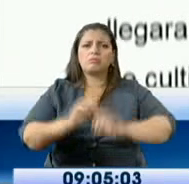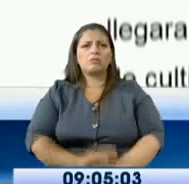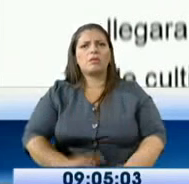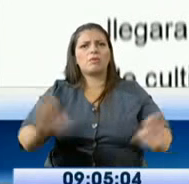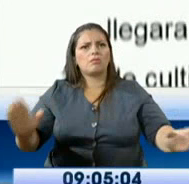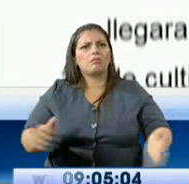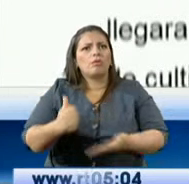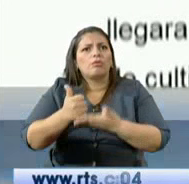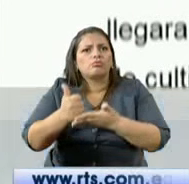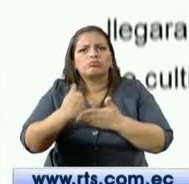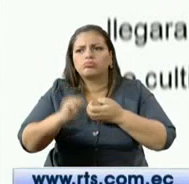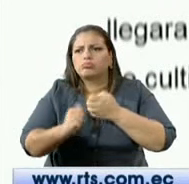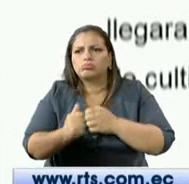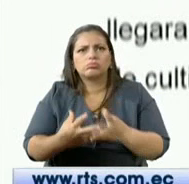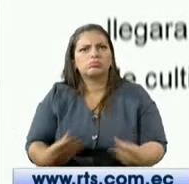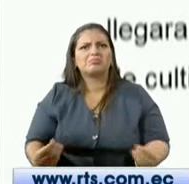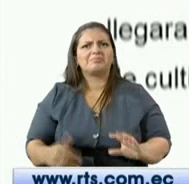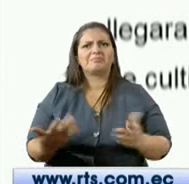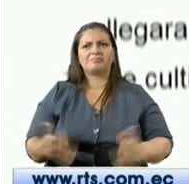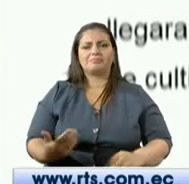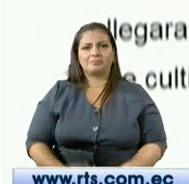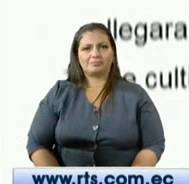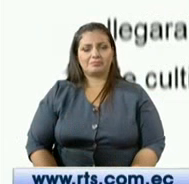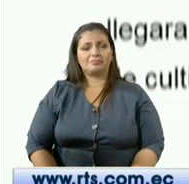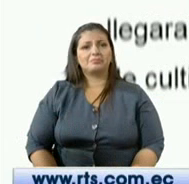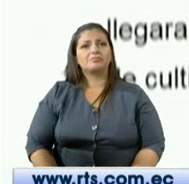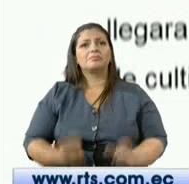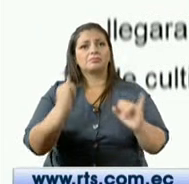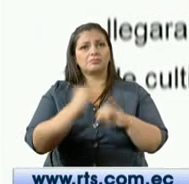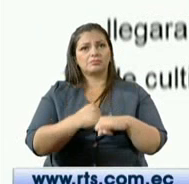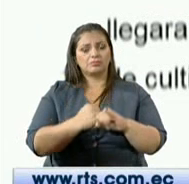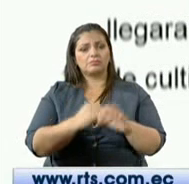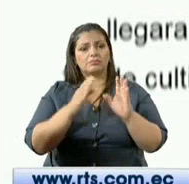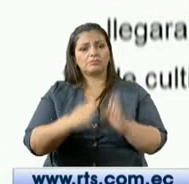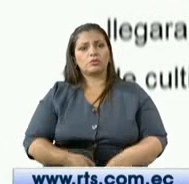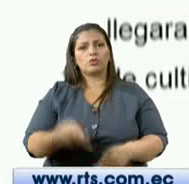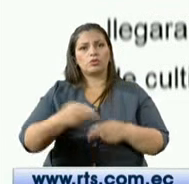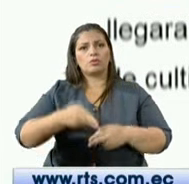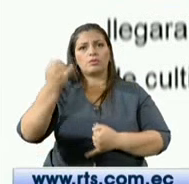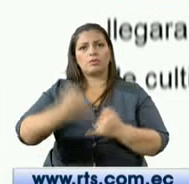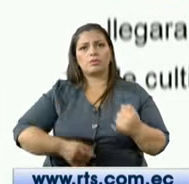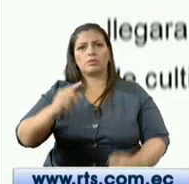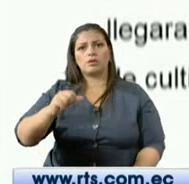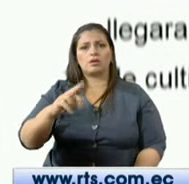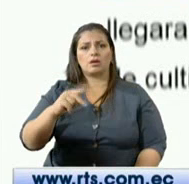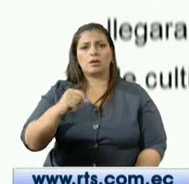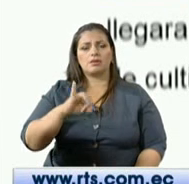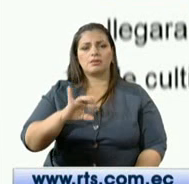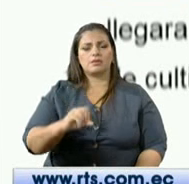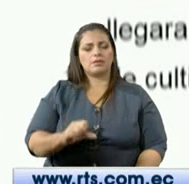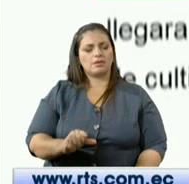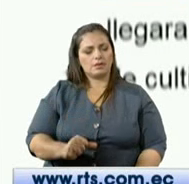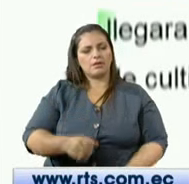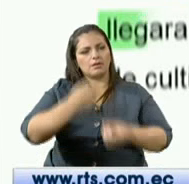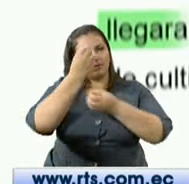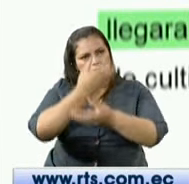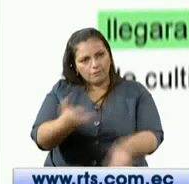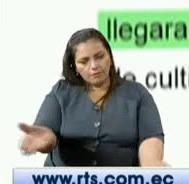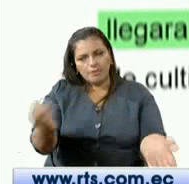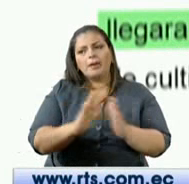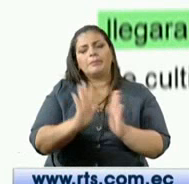García, director provincial de Obras Públicas de la Prefectura del Guayas, indicó que el lunes llevarán piedras de escolleras para elaborar